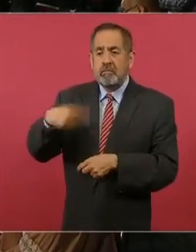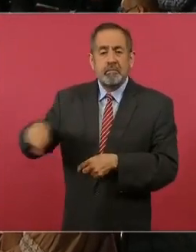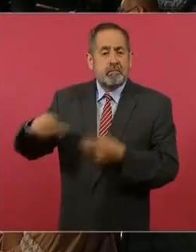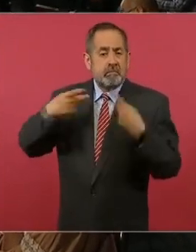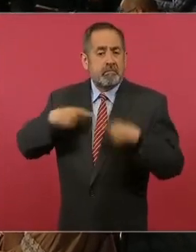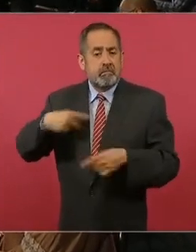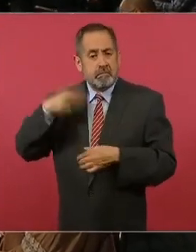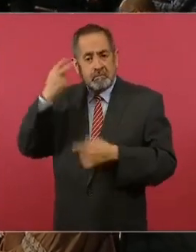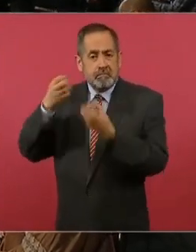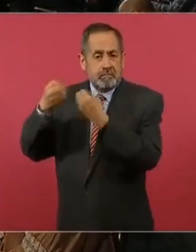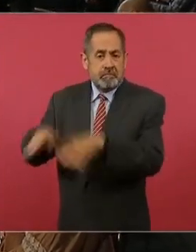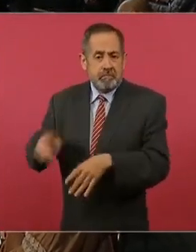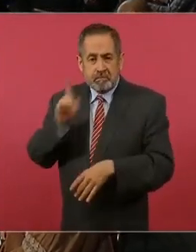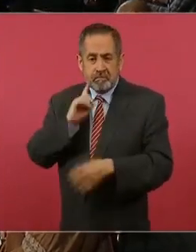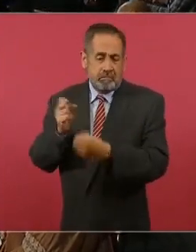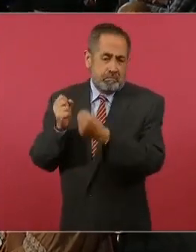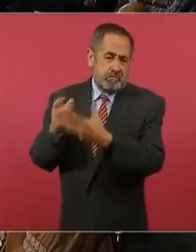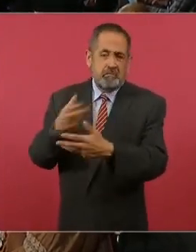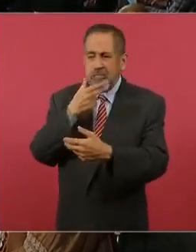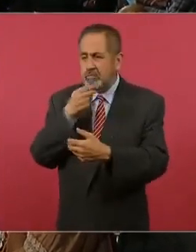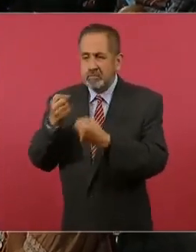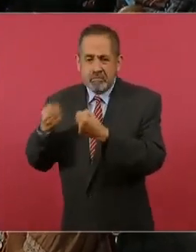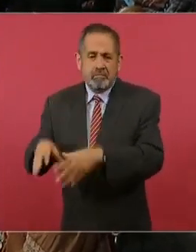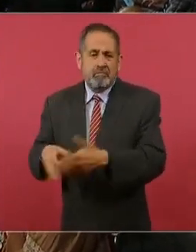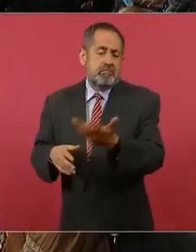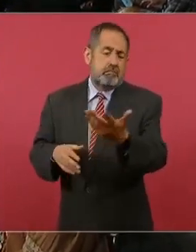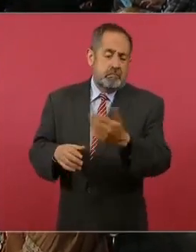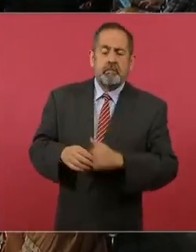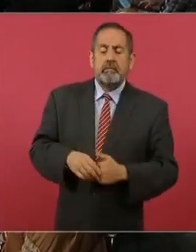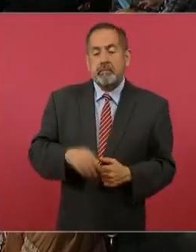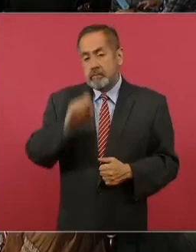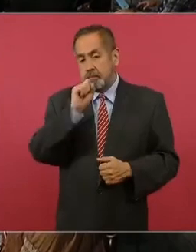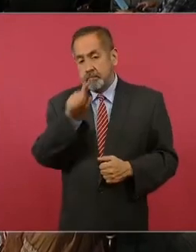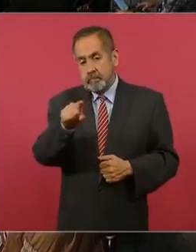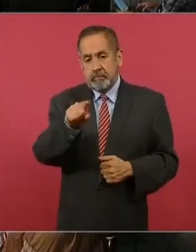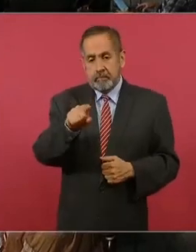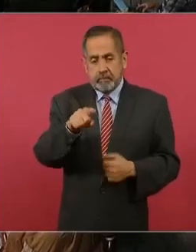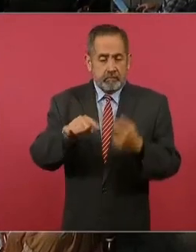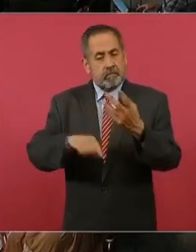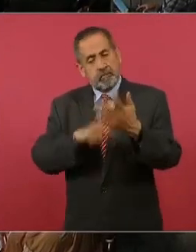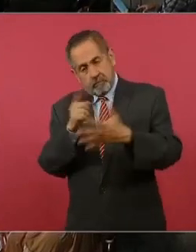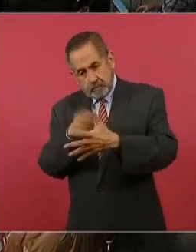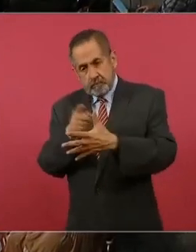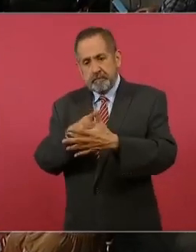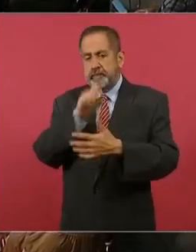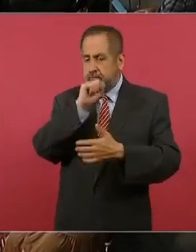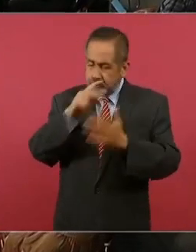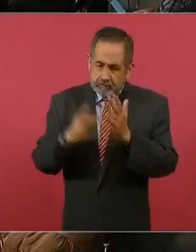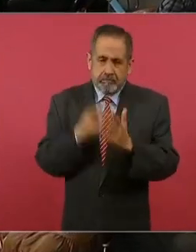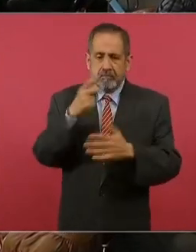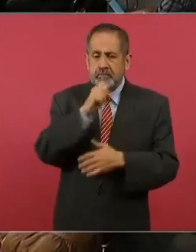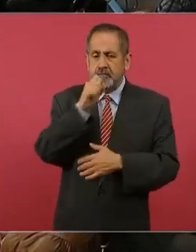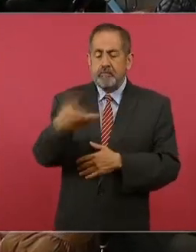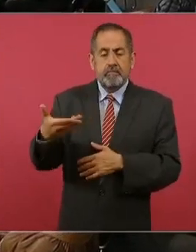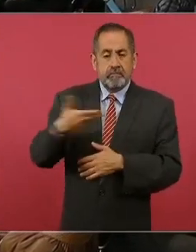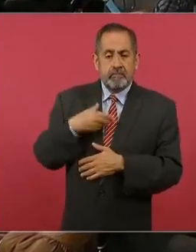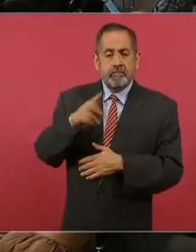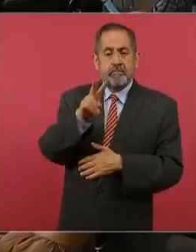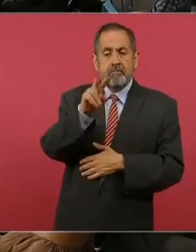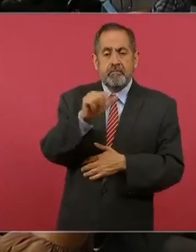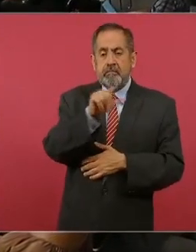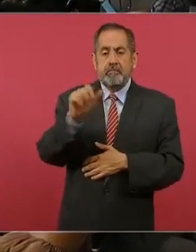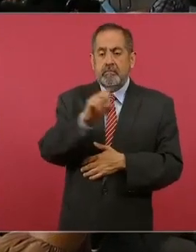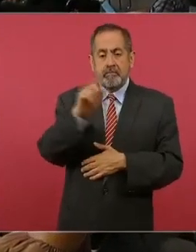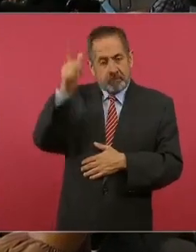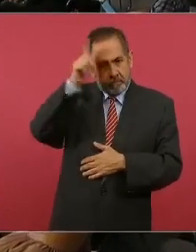cientos. Y pues bueno, igual han solicitado, aquí tengo otra vez otra solicitud donde el Valle de Guadalupe